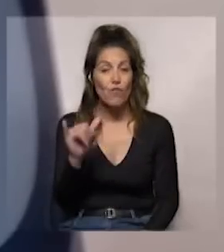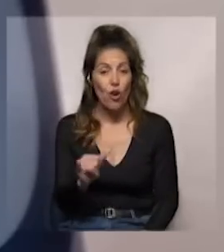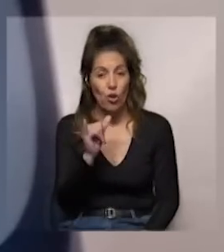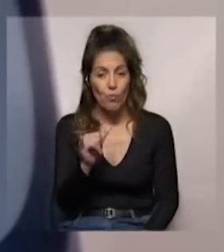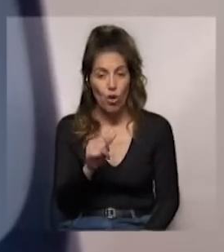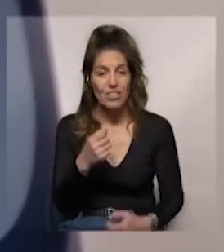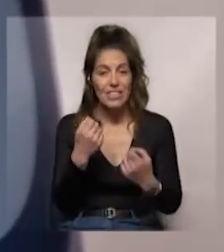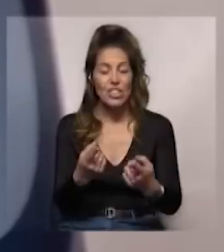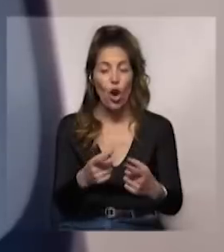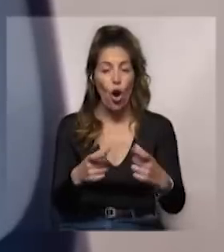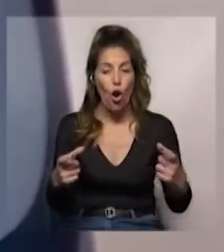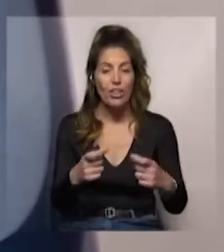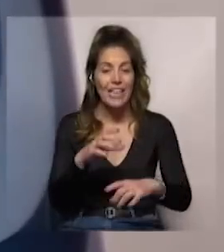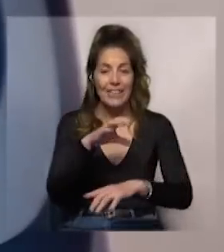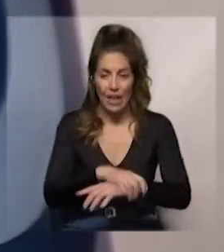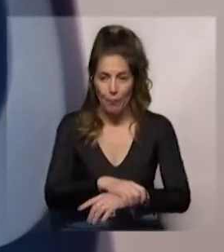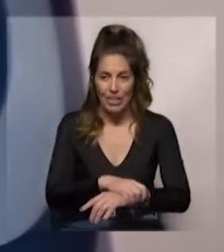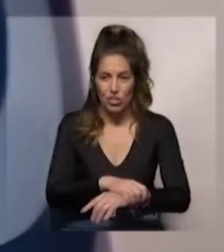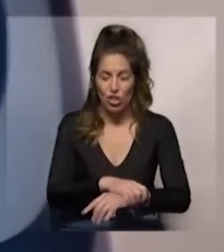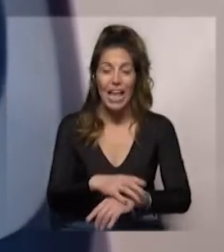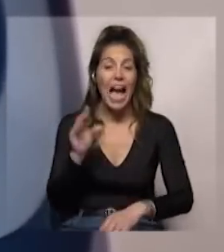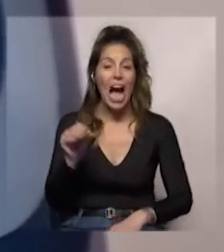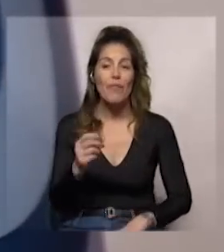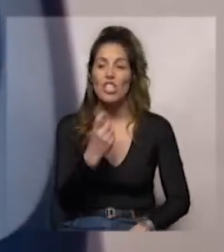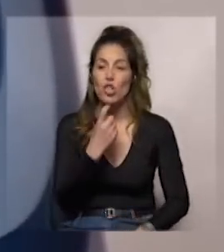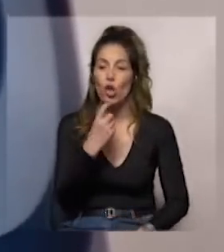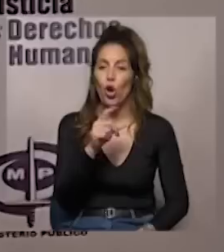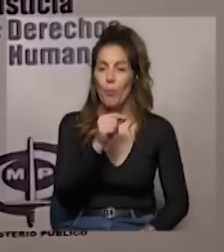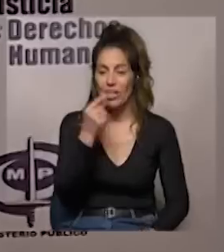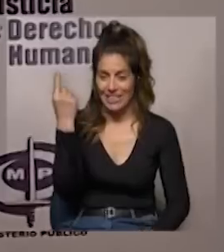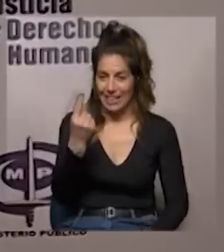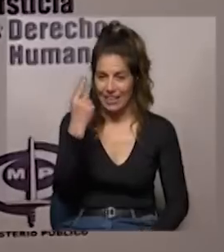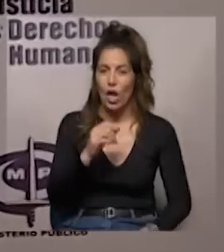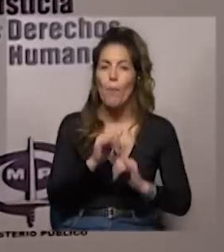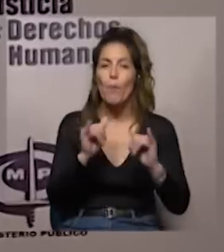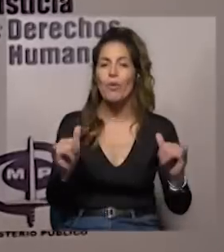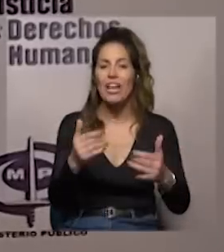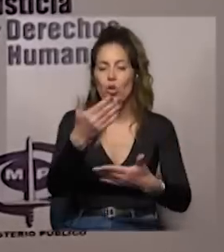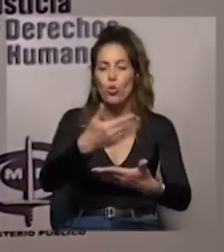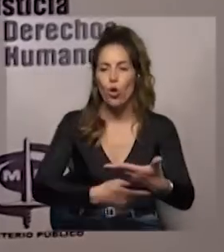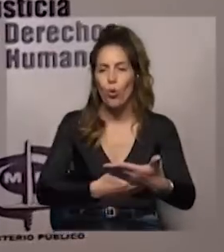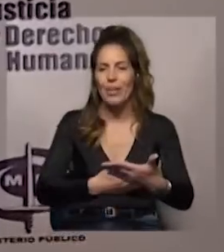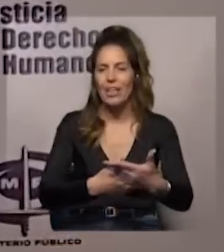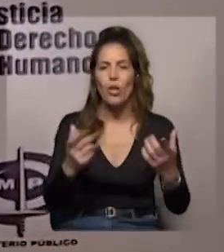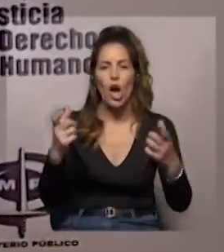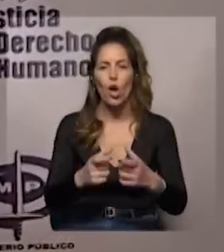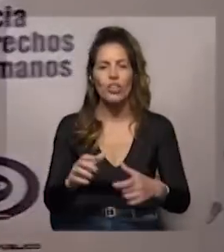dictó orden de aprehensión y la respectiva alerta roja Interpol tras la publicación de un documento de una corte Federal de Estados Unidos